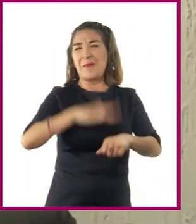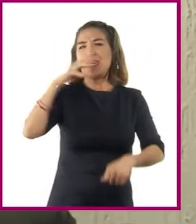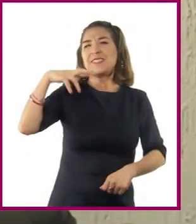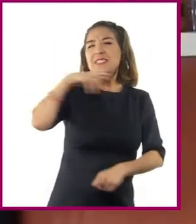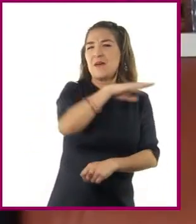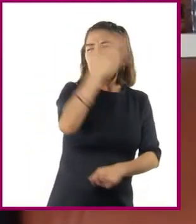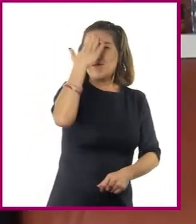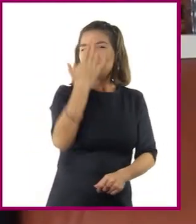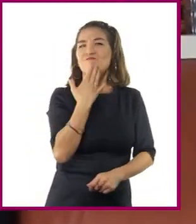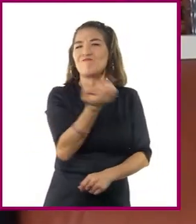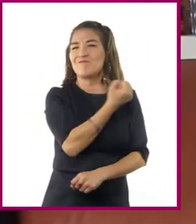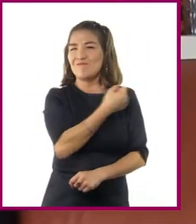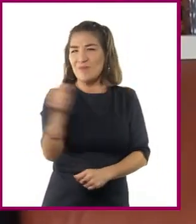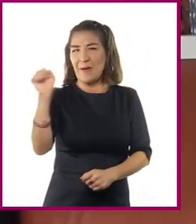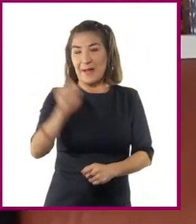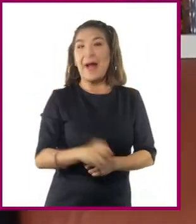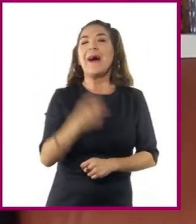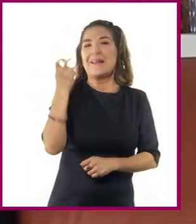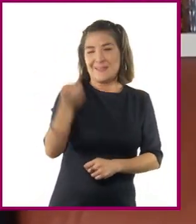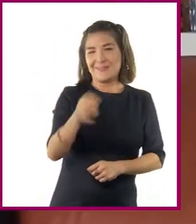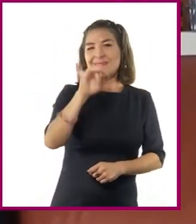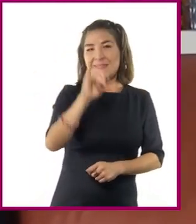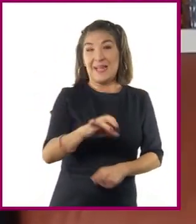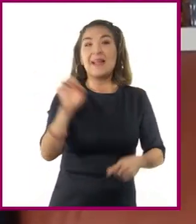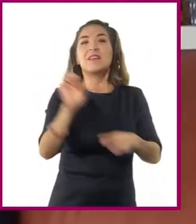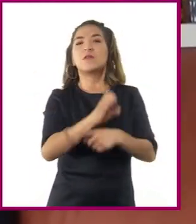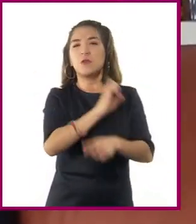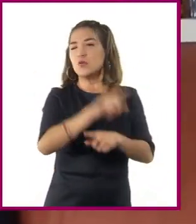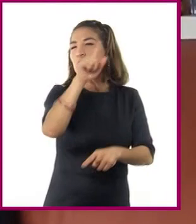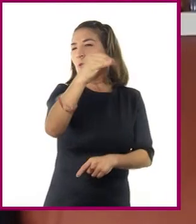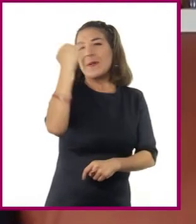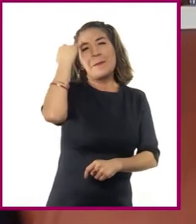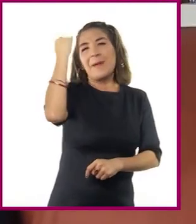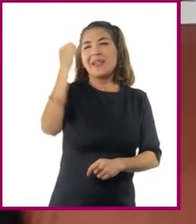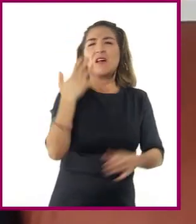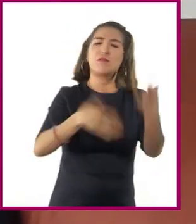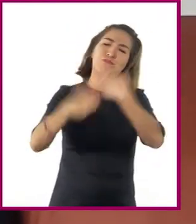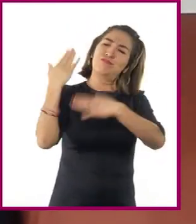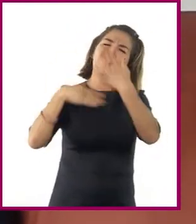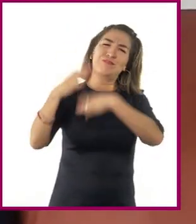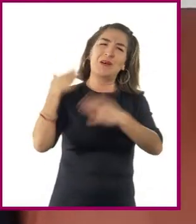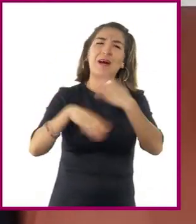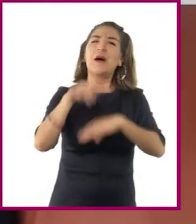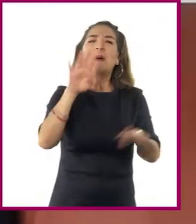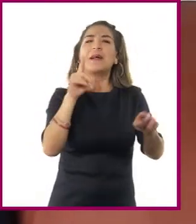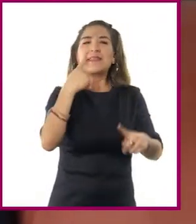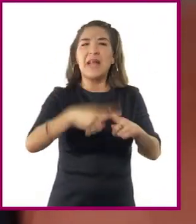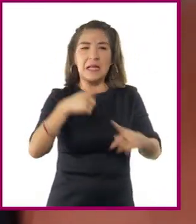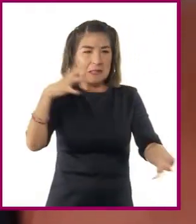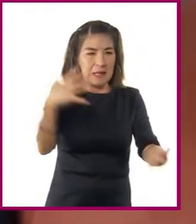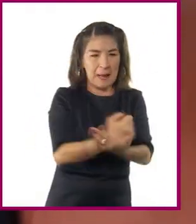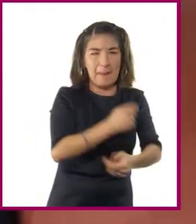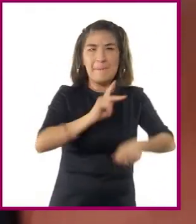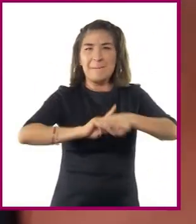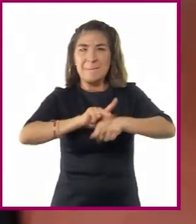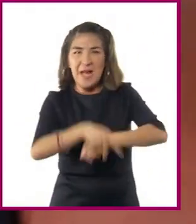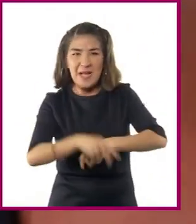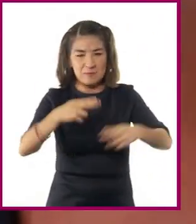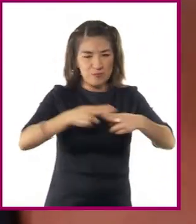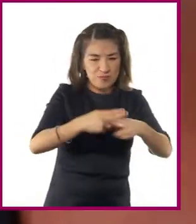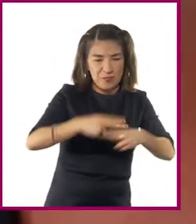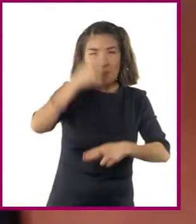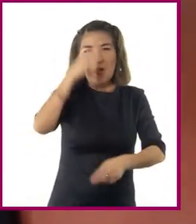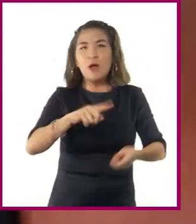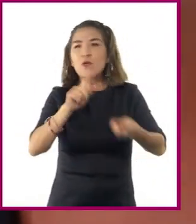hábil. Así es. Entonces, imagínate que antes quien ganaba la comida, las pieles, las armas, el mejor lugar para